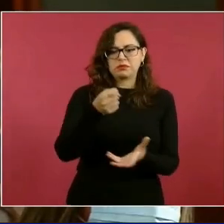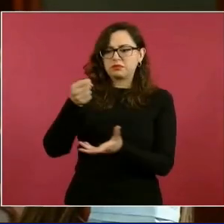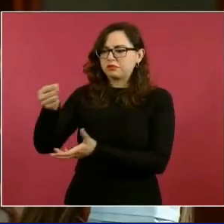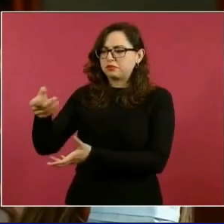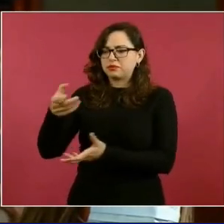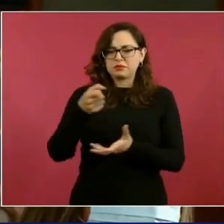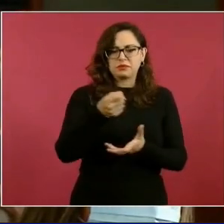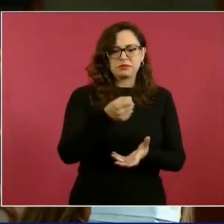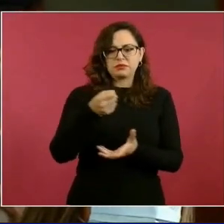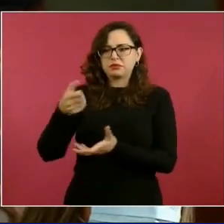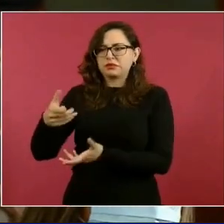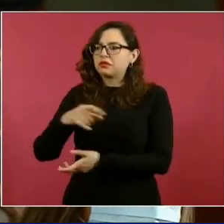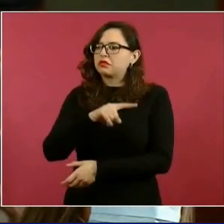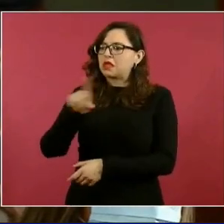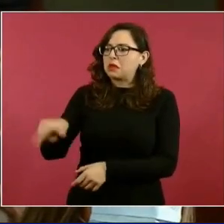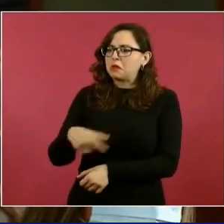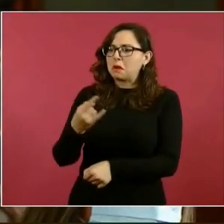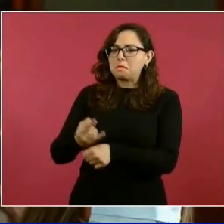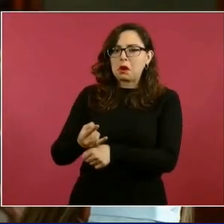la ineficiencia de